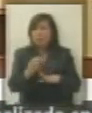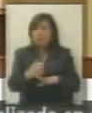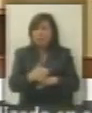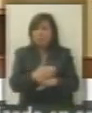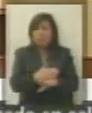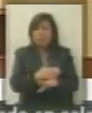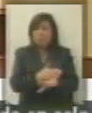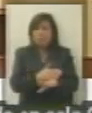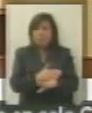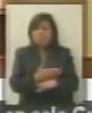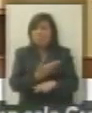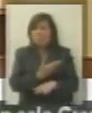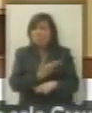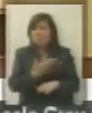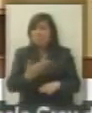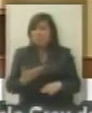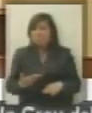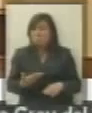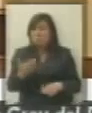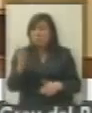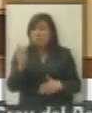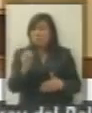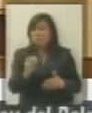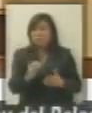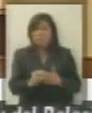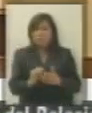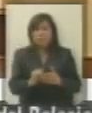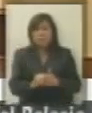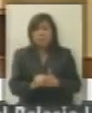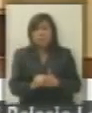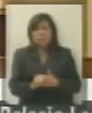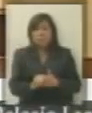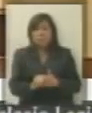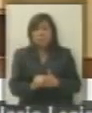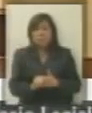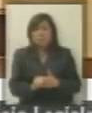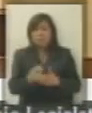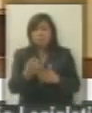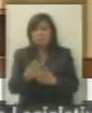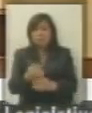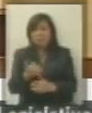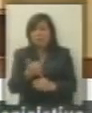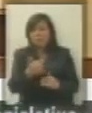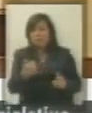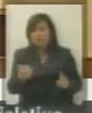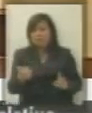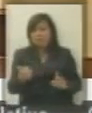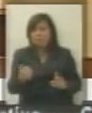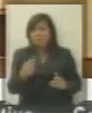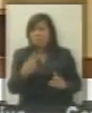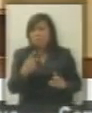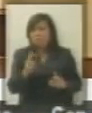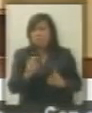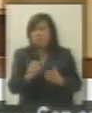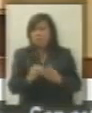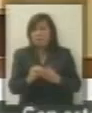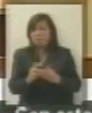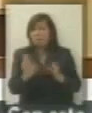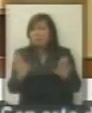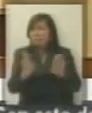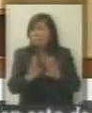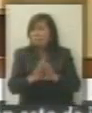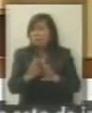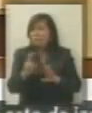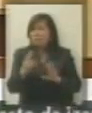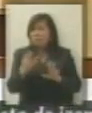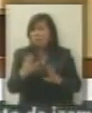este gobierno ha demandado una inversión acumulada superior a los 26 mil millones de dólares hacia el cierre del